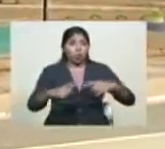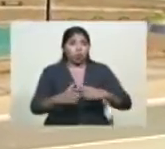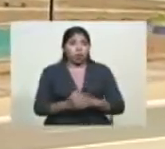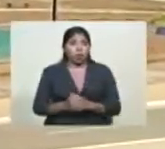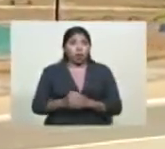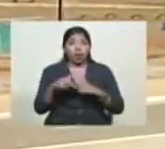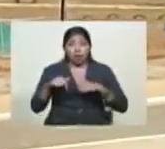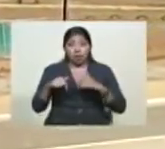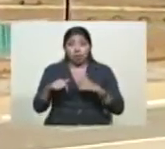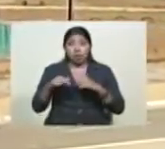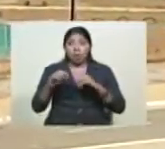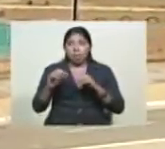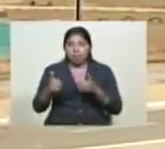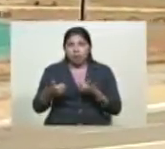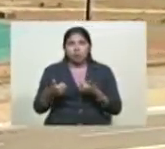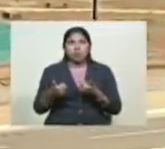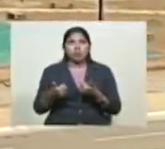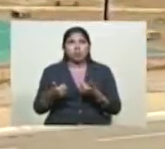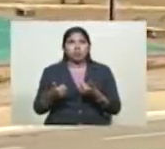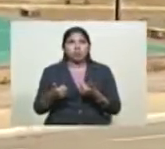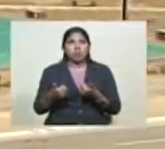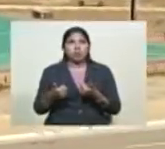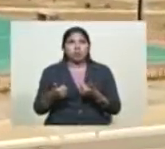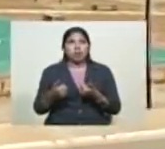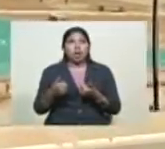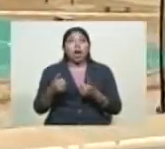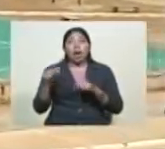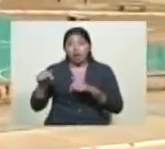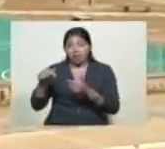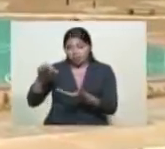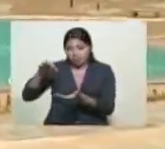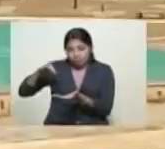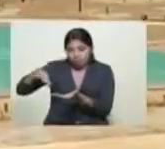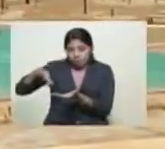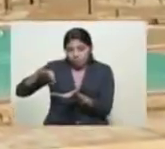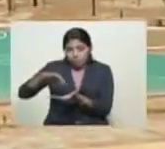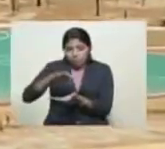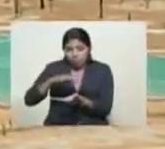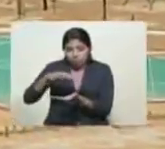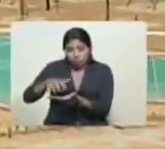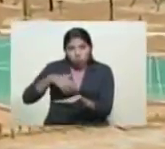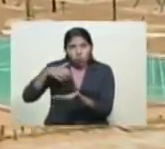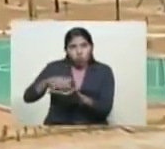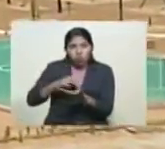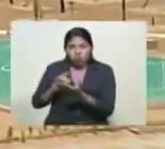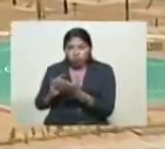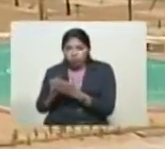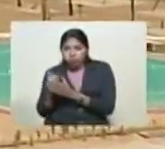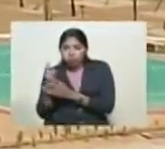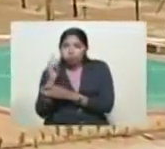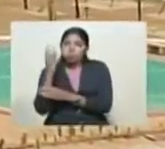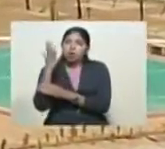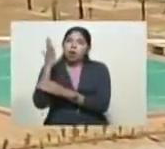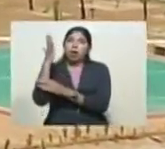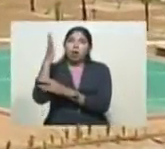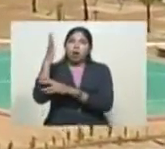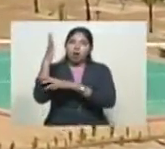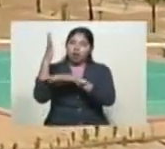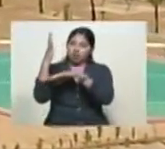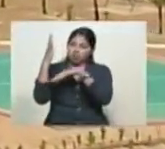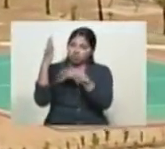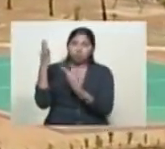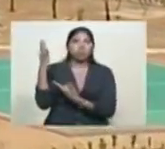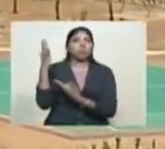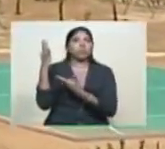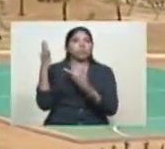que empiezan a sembrarse las matas, bueno, que esto se convierta en un verde para la vida, un verde para el amor,